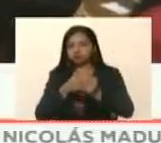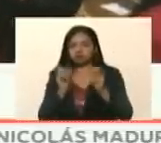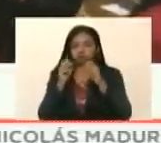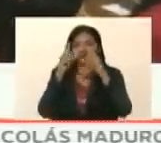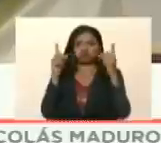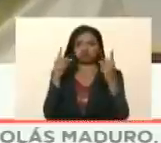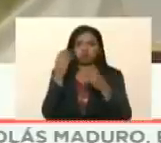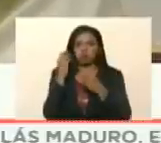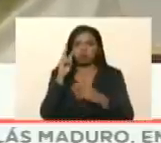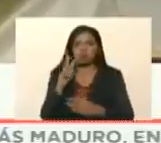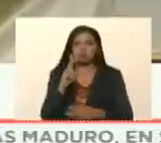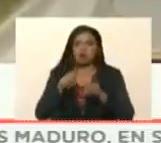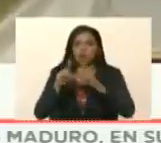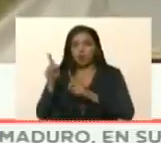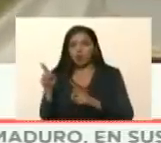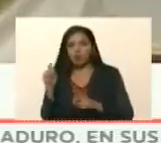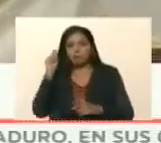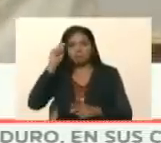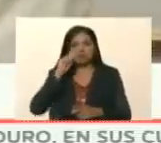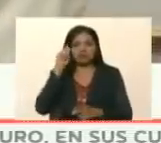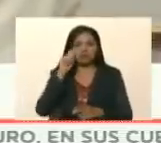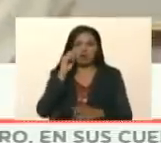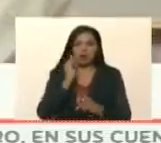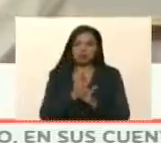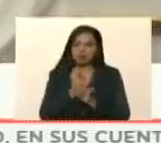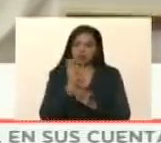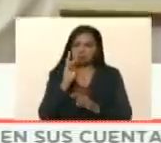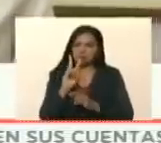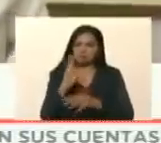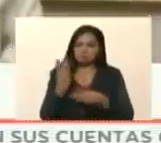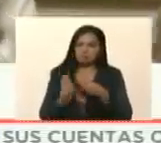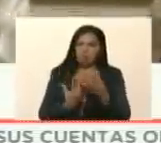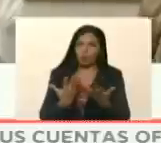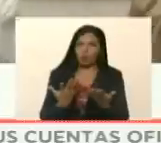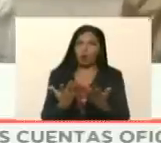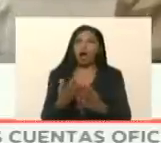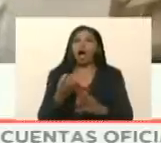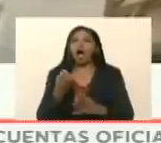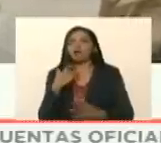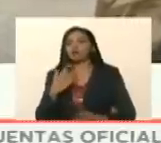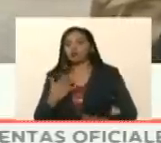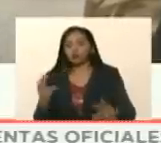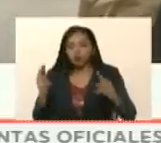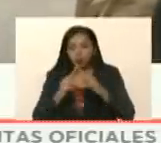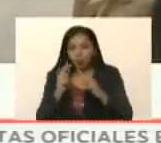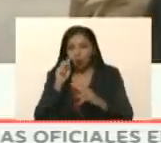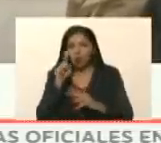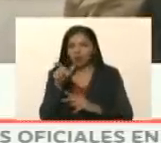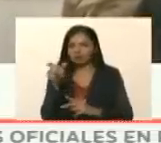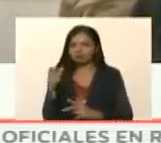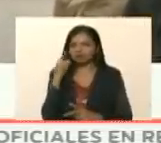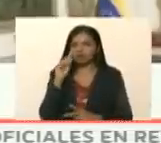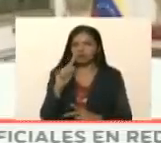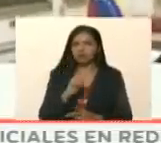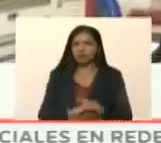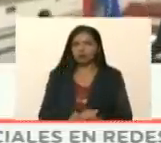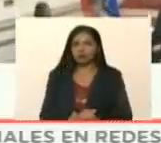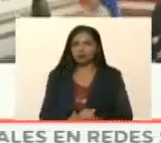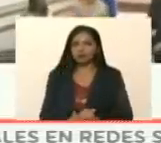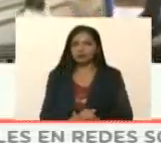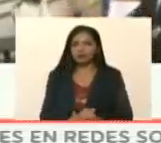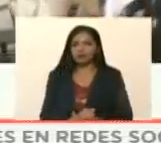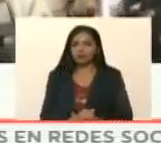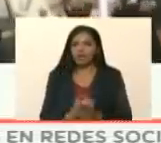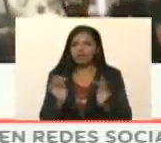Impresionante, yo estuve viendo algunos videos en internet, bueno, y conozco de él, sus técnicas